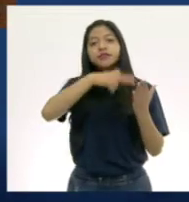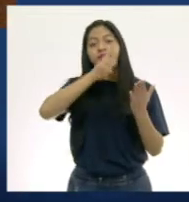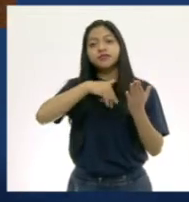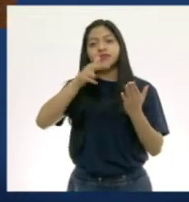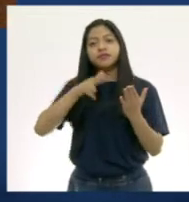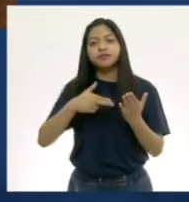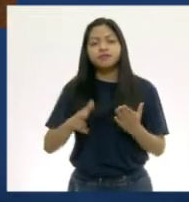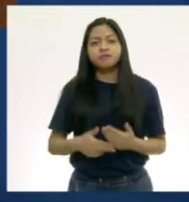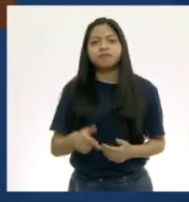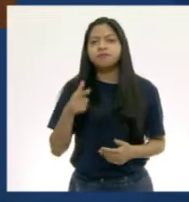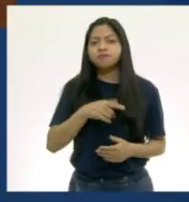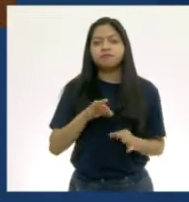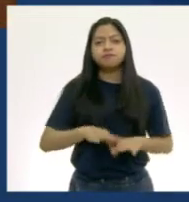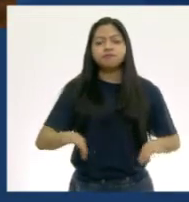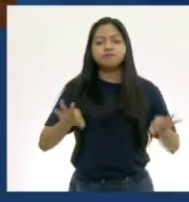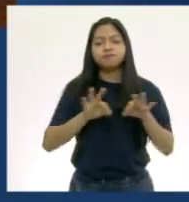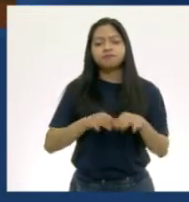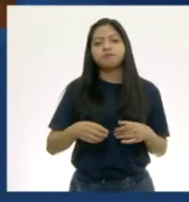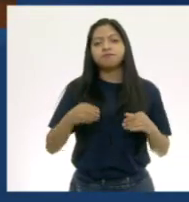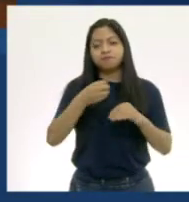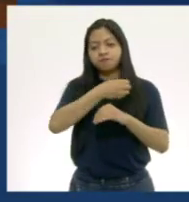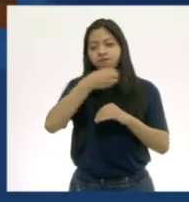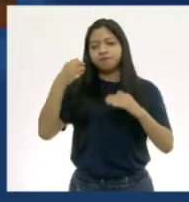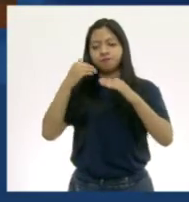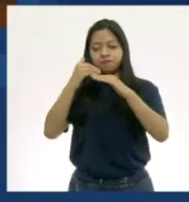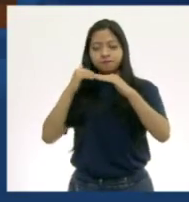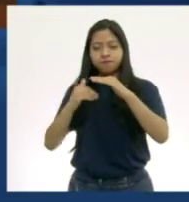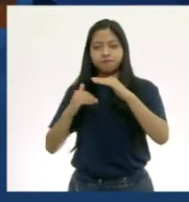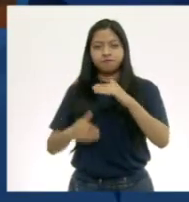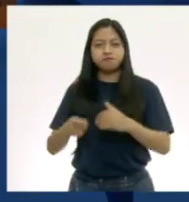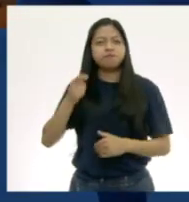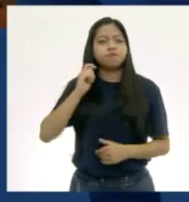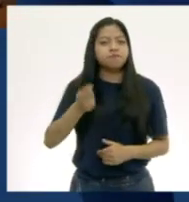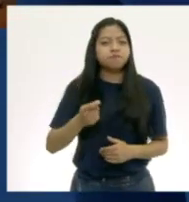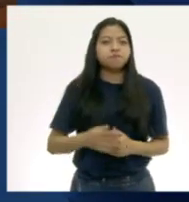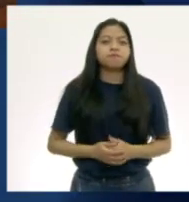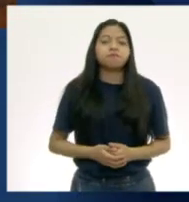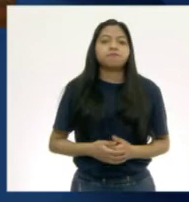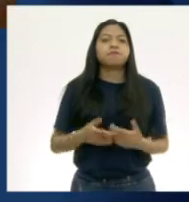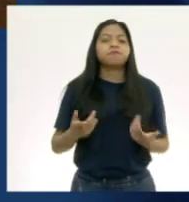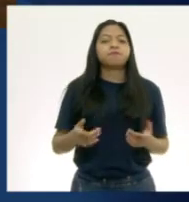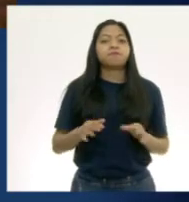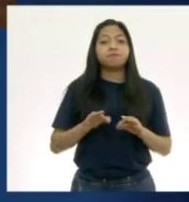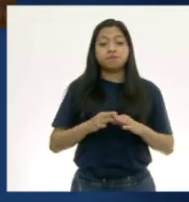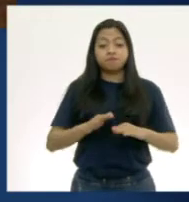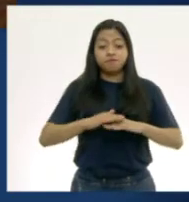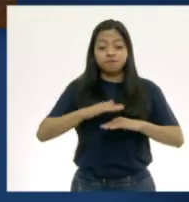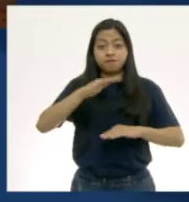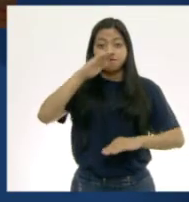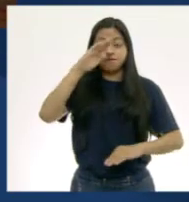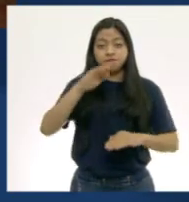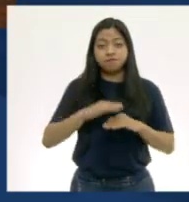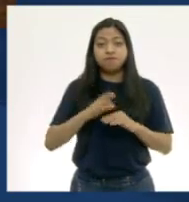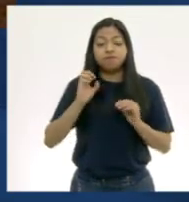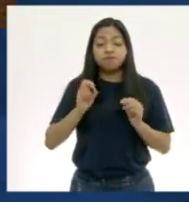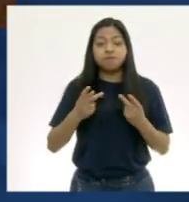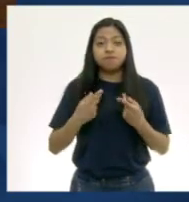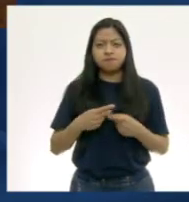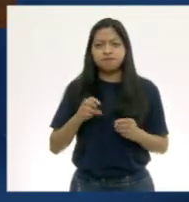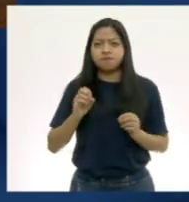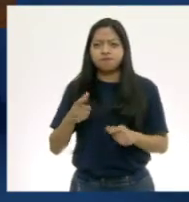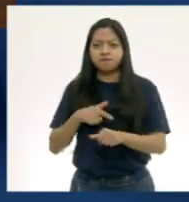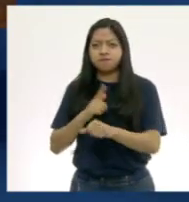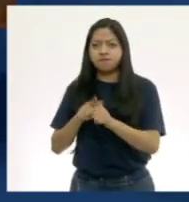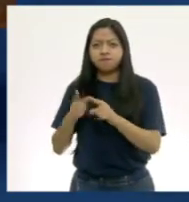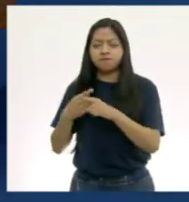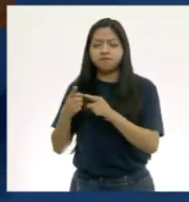de representación fueron jerárquicos, es decir, los tamaños de los objetos o personajes representados